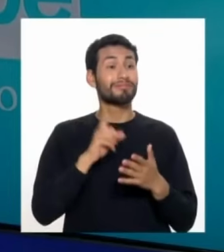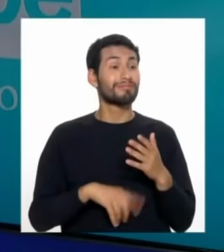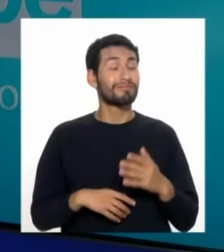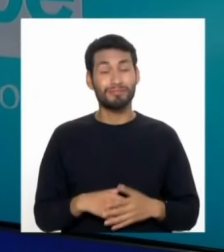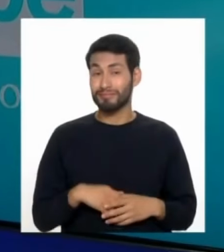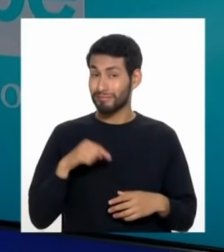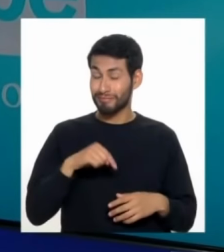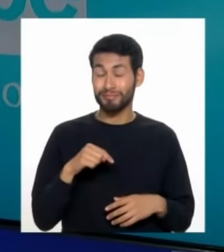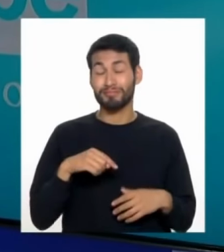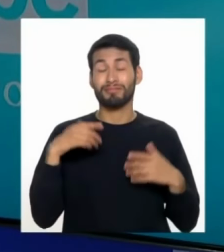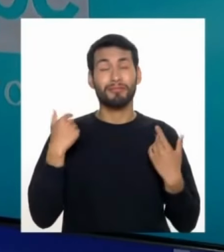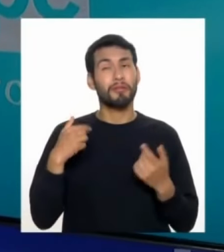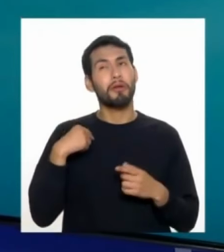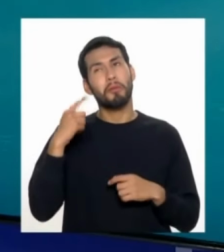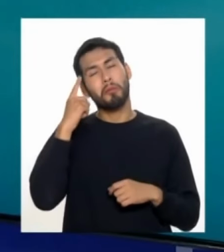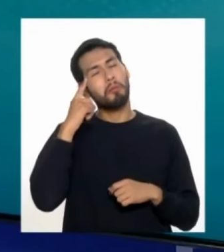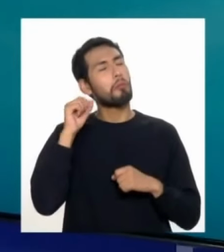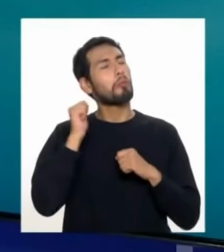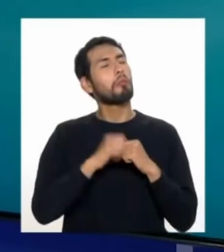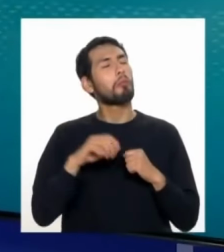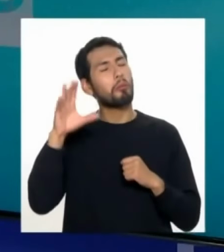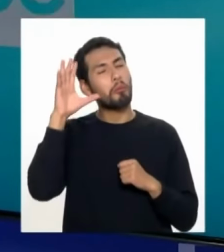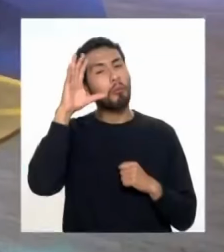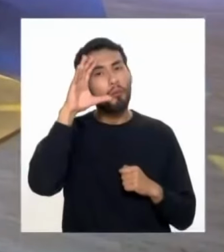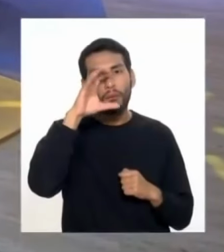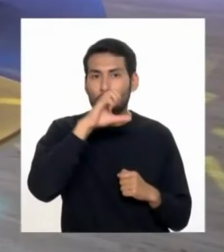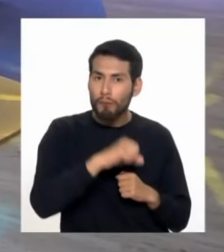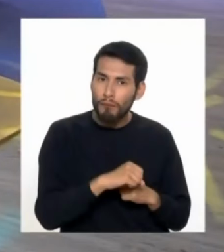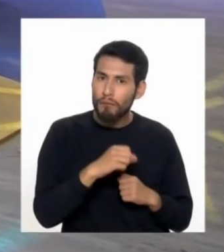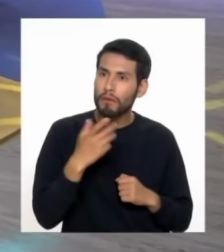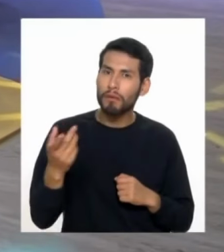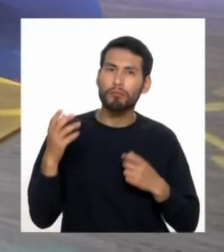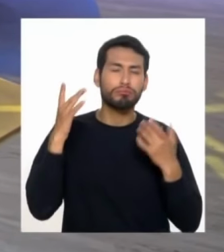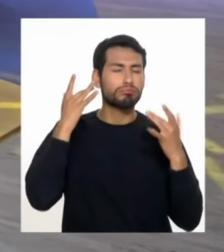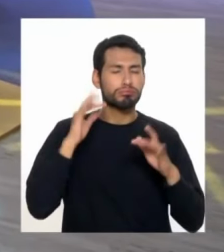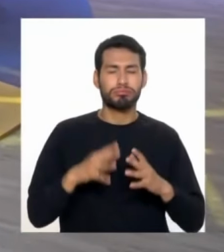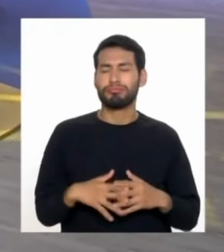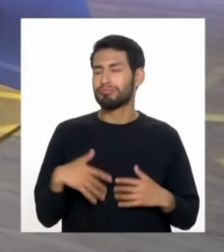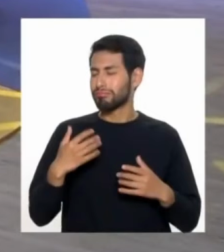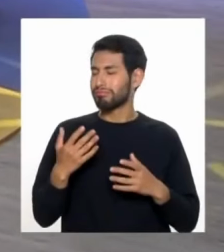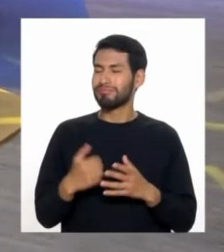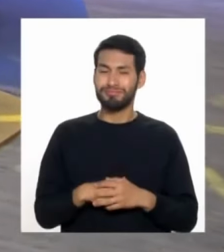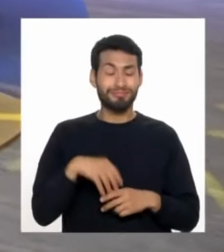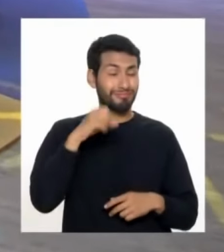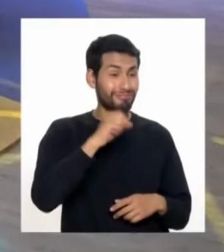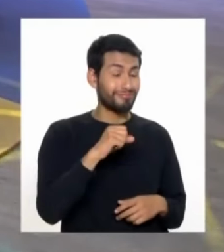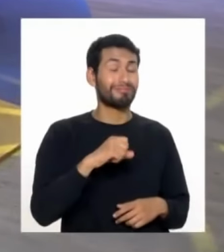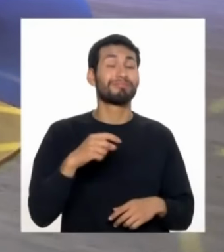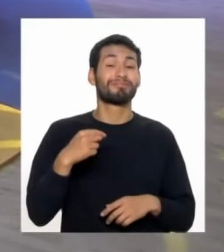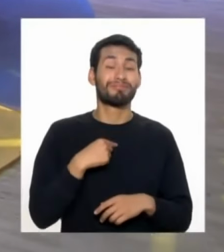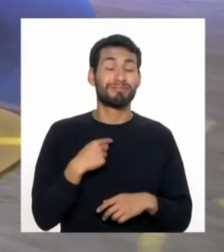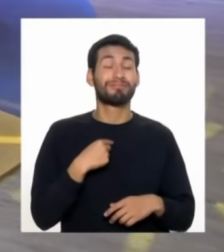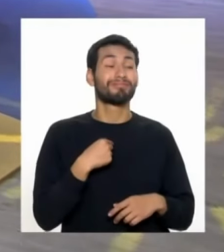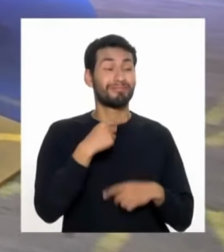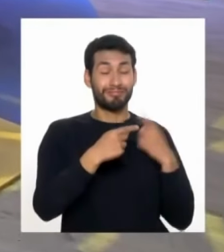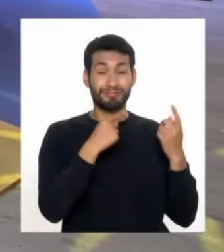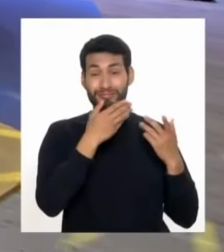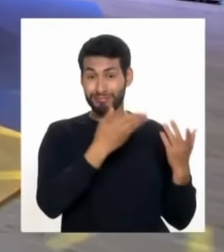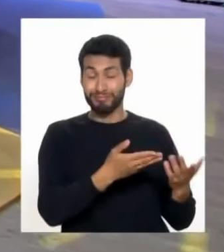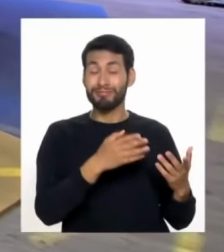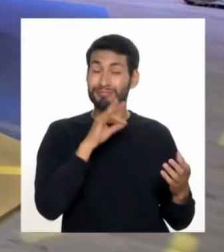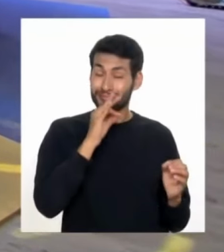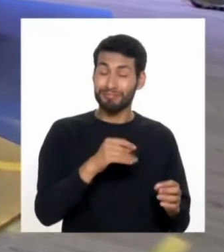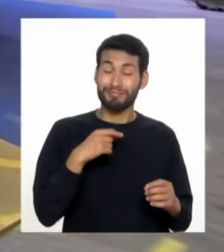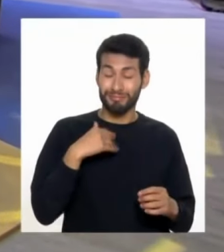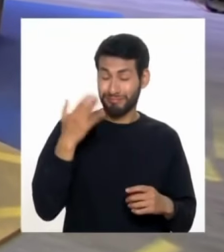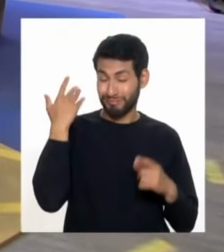ya estamos hasta acostumbrados y no nos damos esto cuenta, Vanesita. Así ¿Tú es. Por dónde vives, Vanes? Mira, yo justamente lo que tú acabas de mencionar es lo